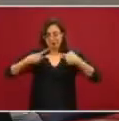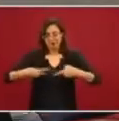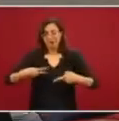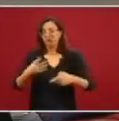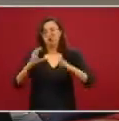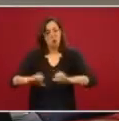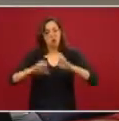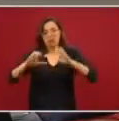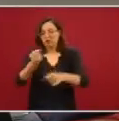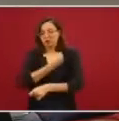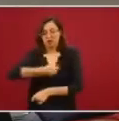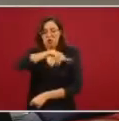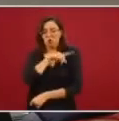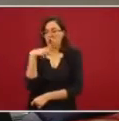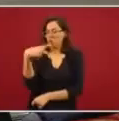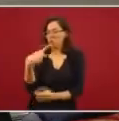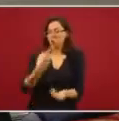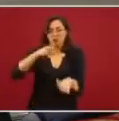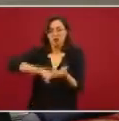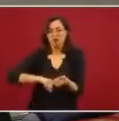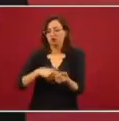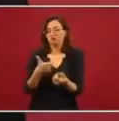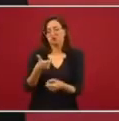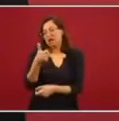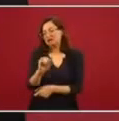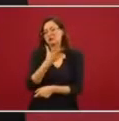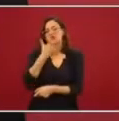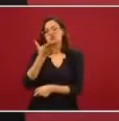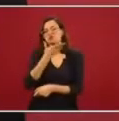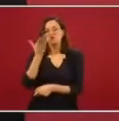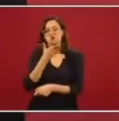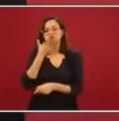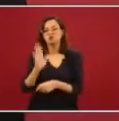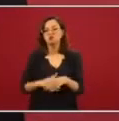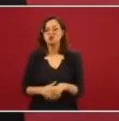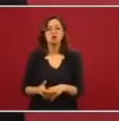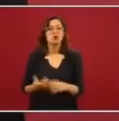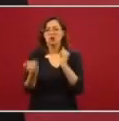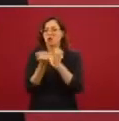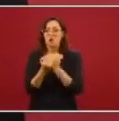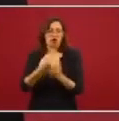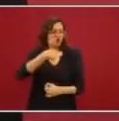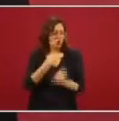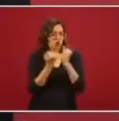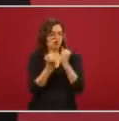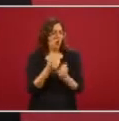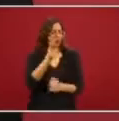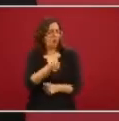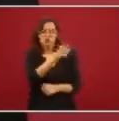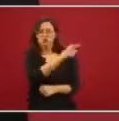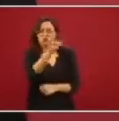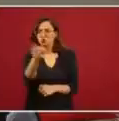y esto corresponde los cuidados médicos que tiene el presidente los que tenga que tener los que tengo yo los que tienen los colegas aquí